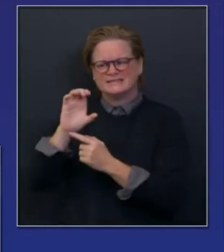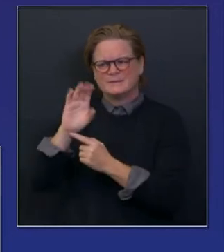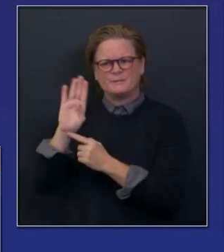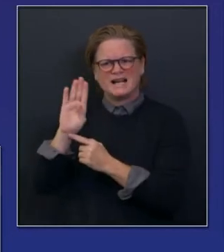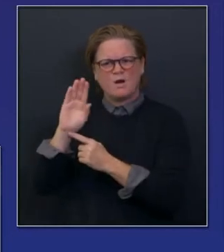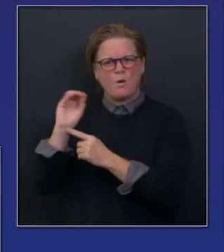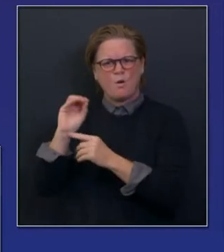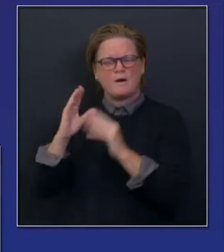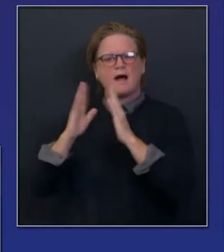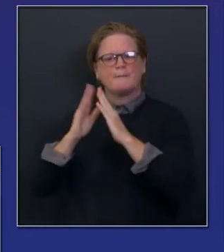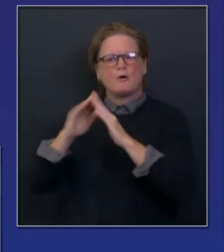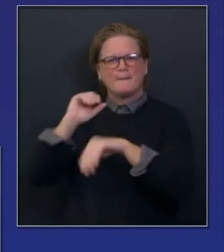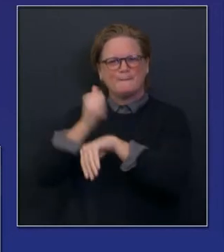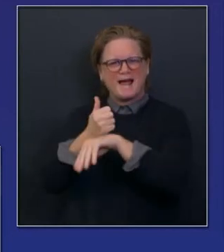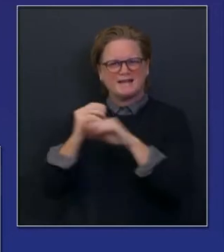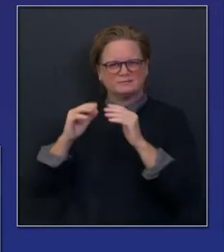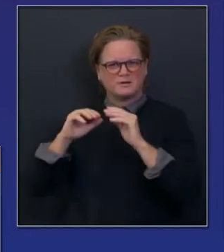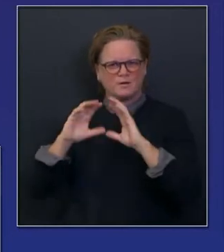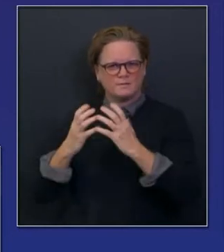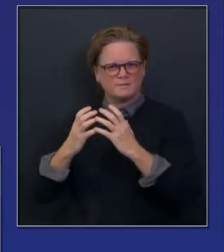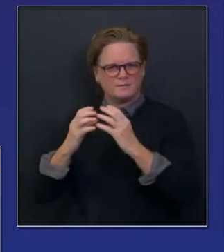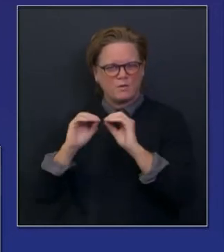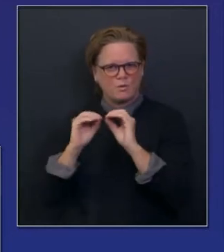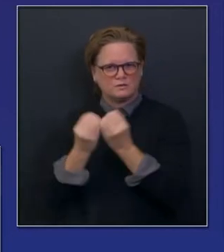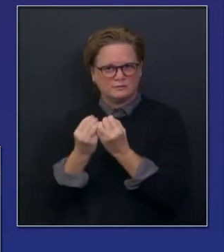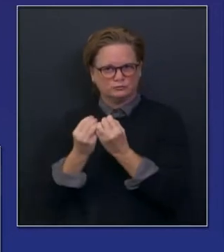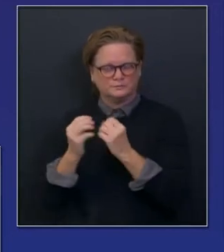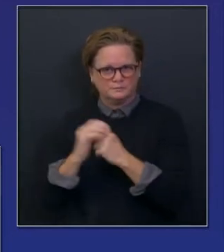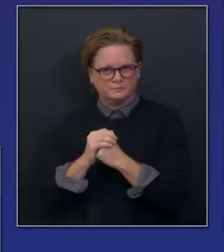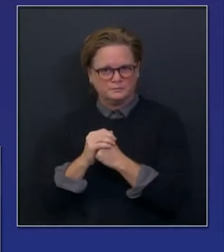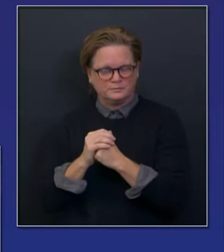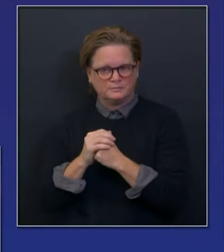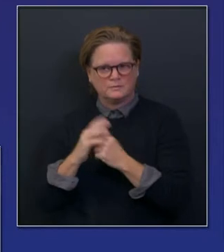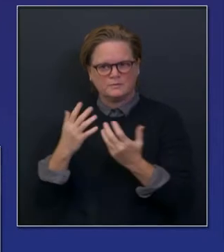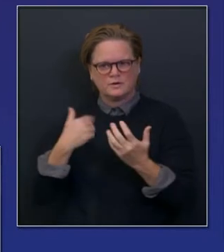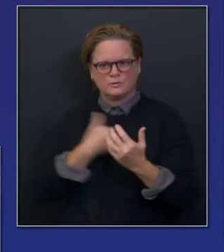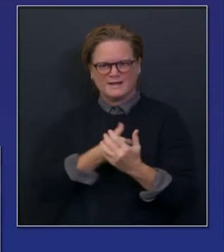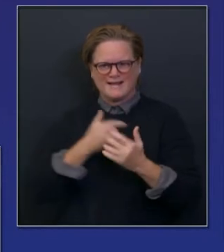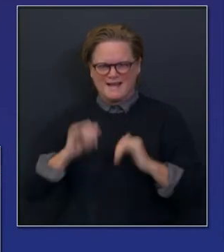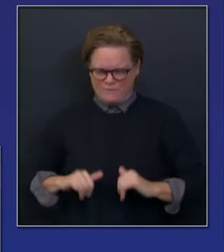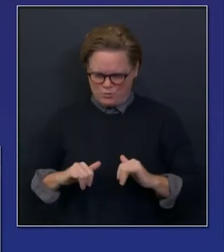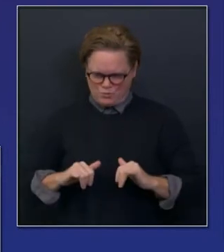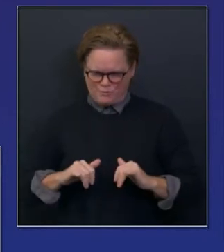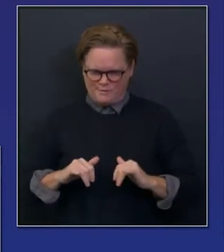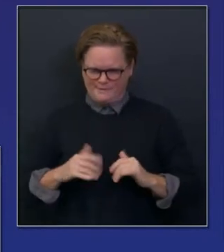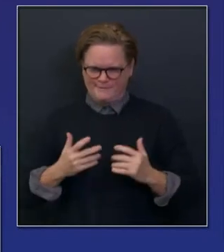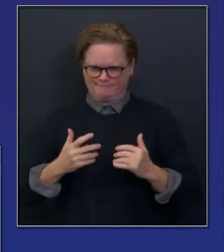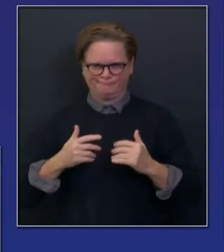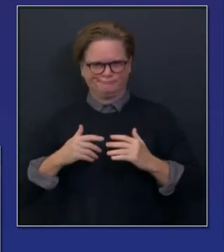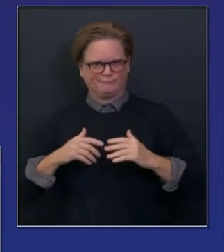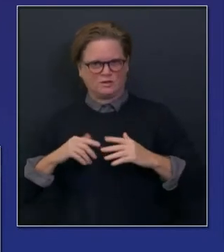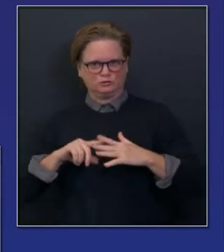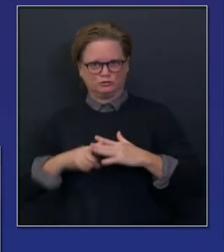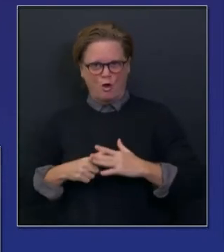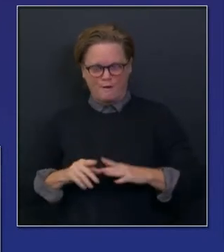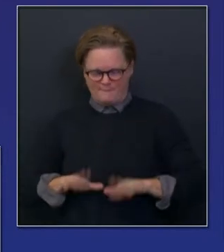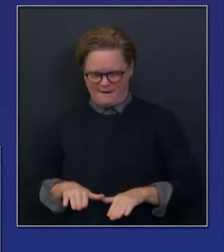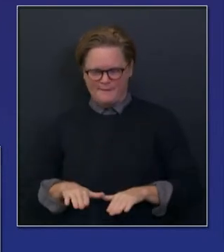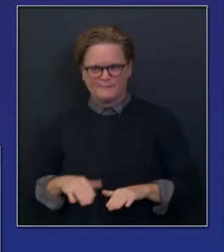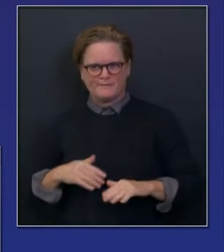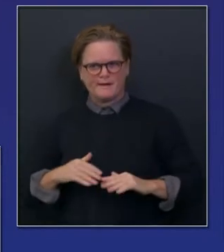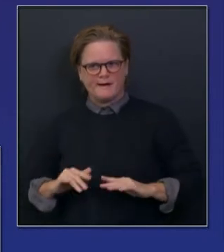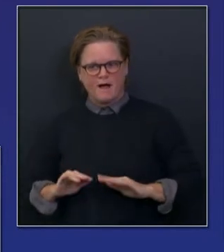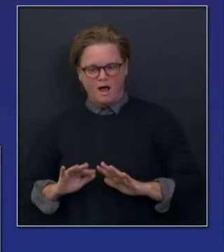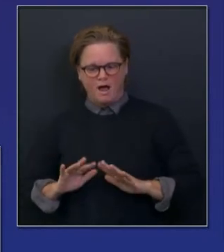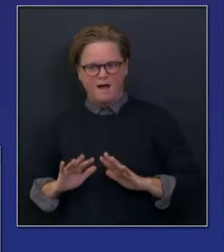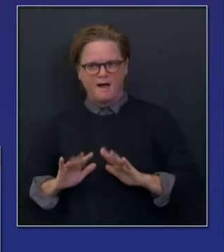establecidas comunitarias, con mensajeros bien confiados de la raíz hacia arriba. Y como